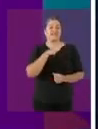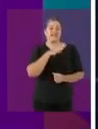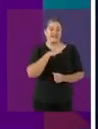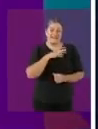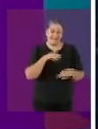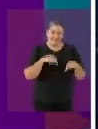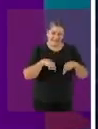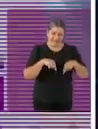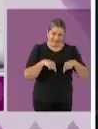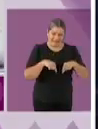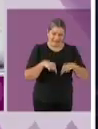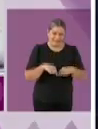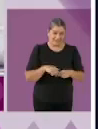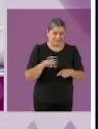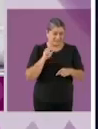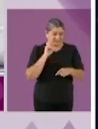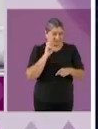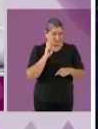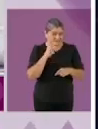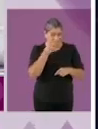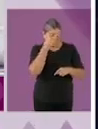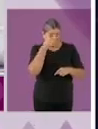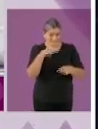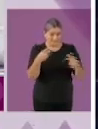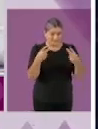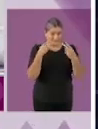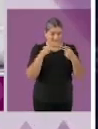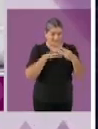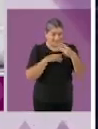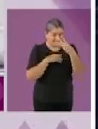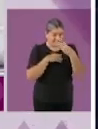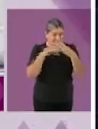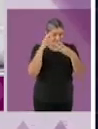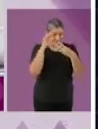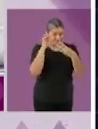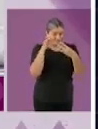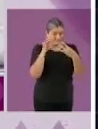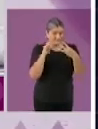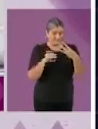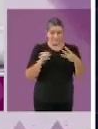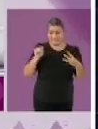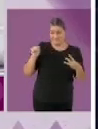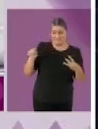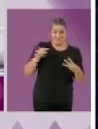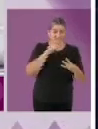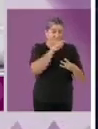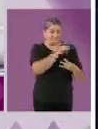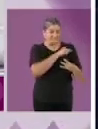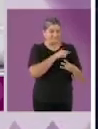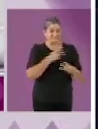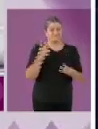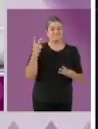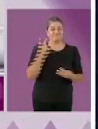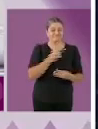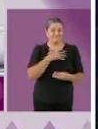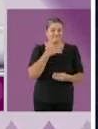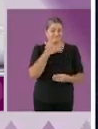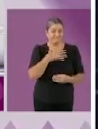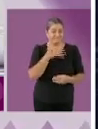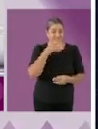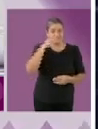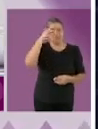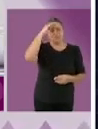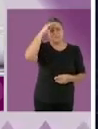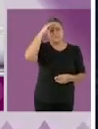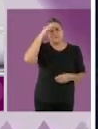porque una competencia muy cerrada y finalmente gana Kennedy por 120,000 votos 1200,000 votos Así